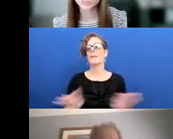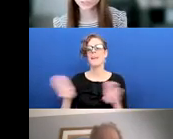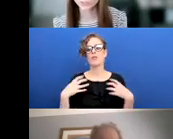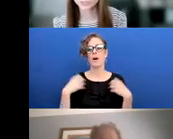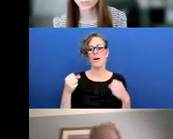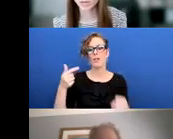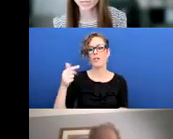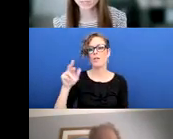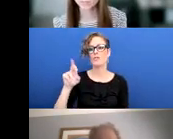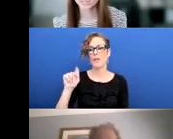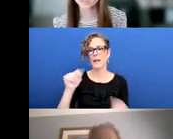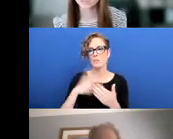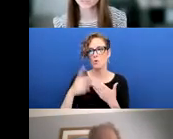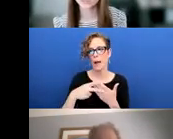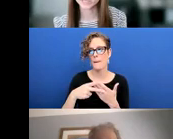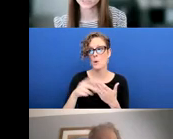1281,